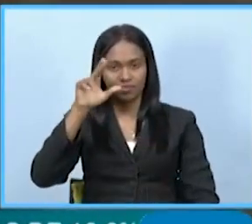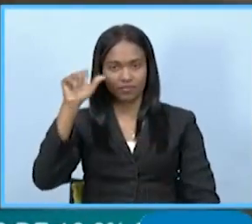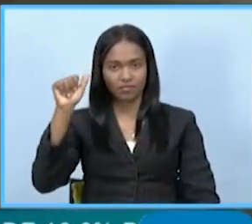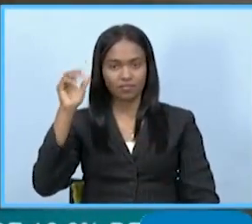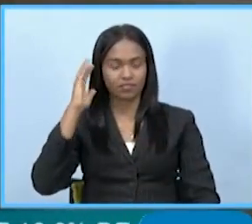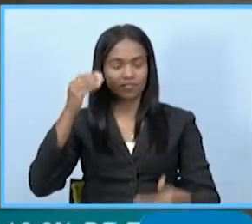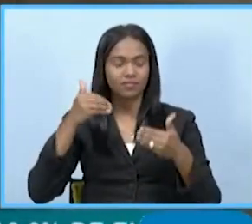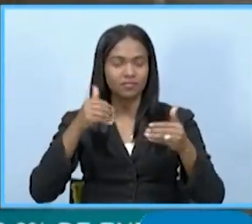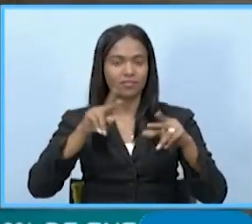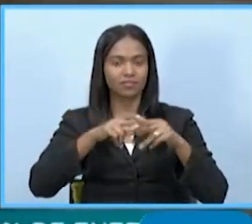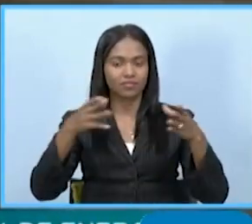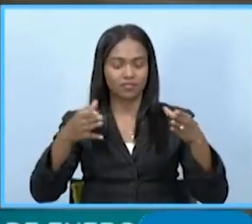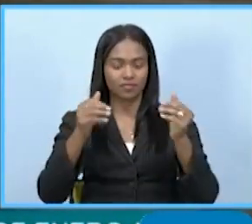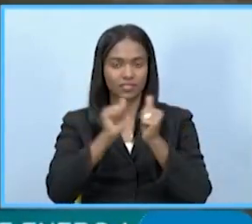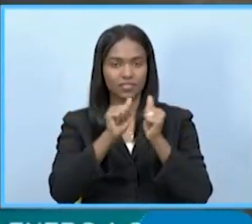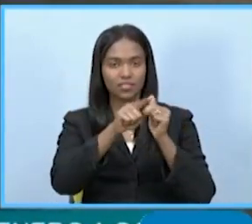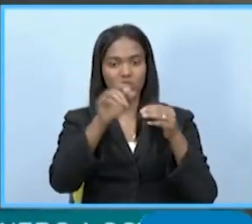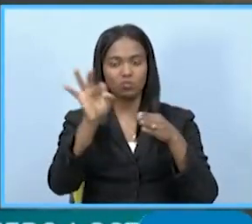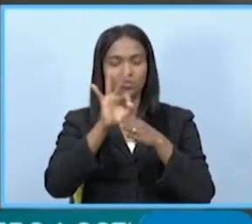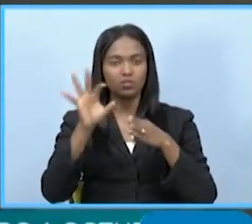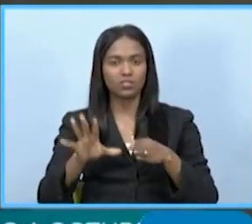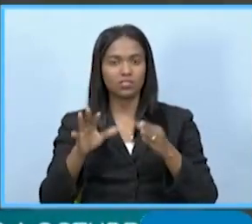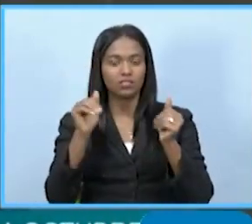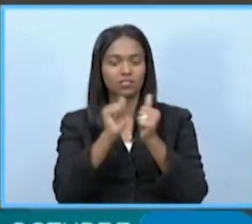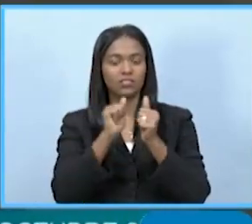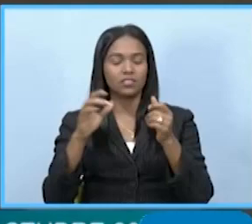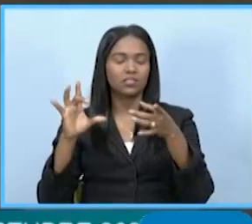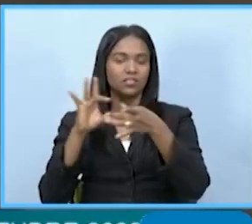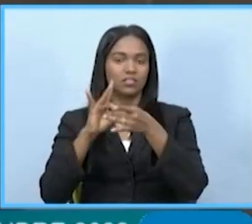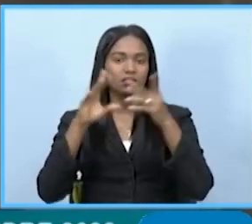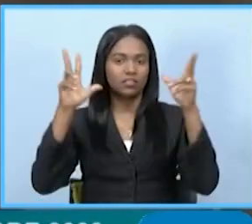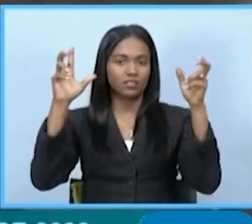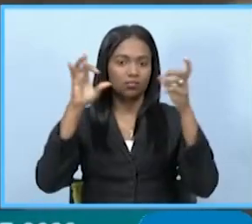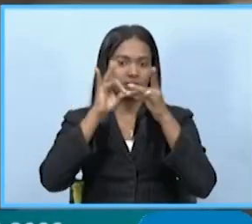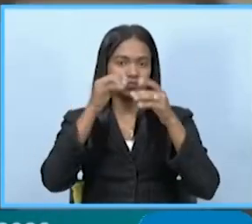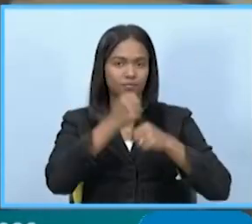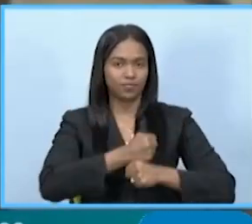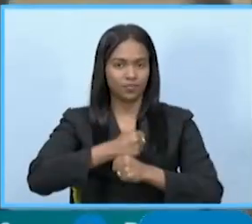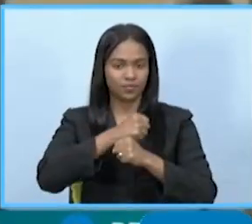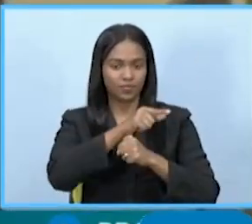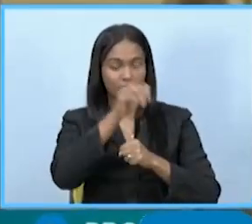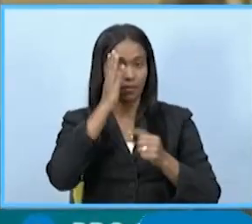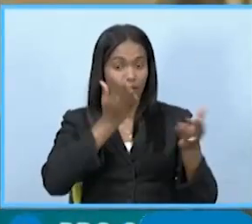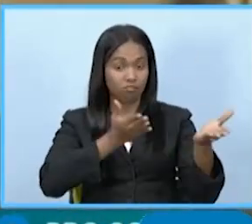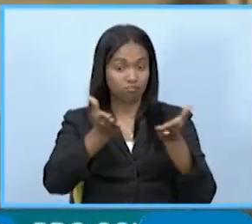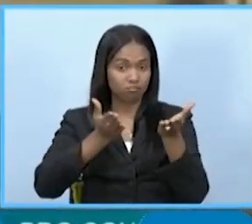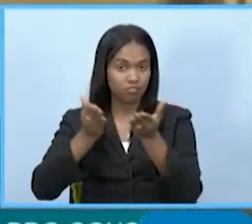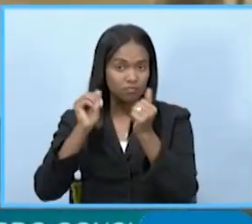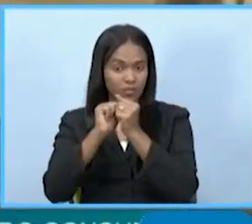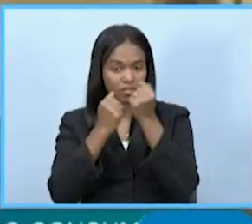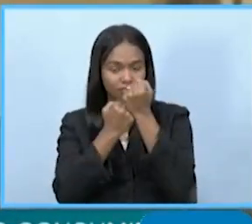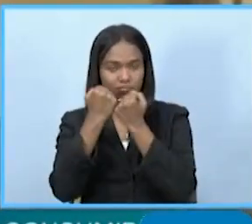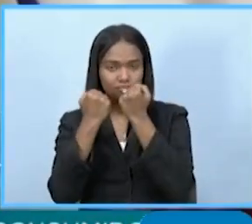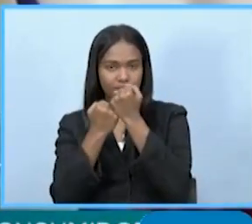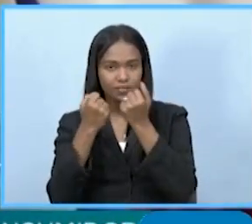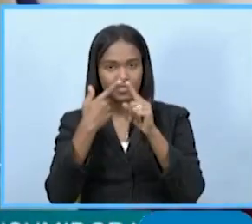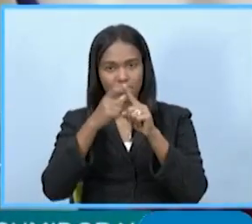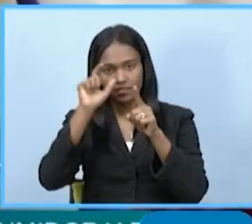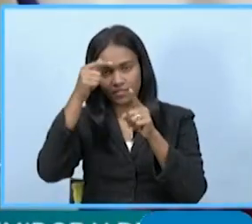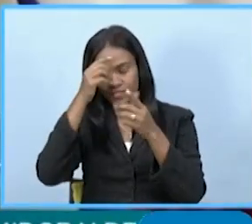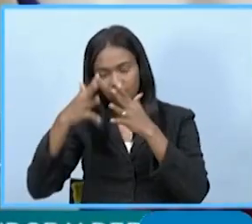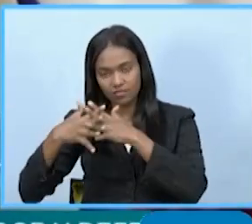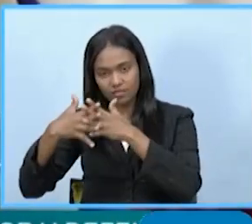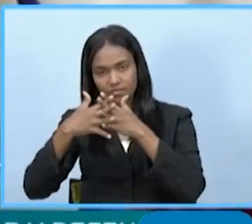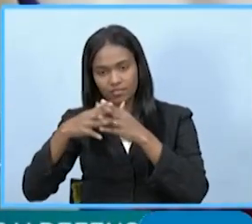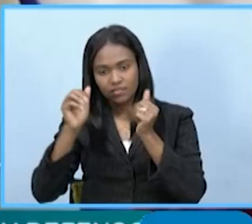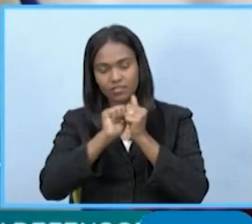se estaría reuniendo con funcionarios ligados al tema de la seguridad, con quienes hablaría sobre la cooperación de Estados Unidos y